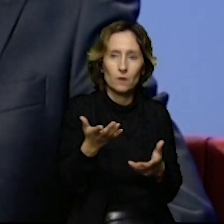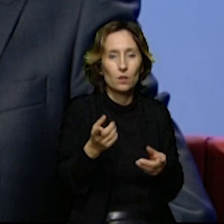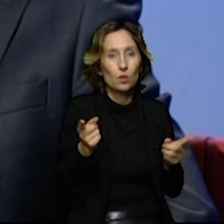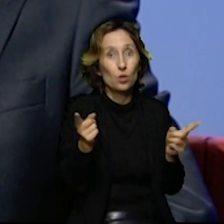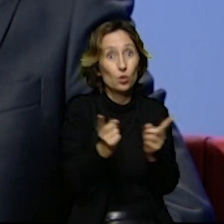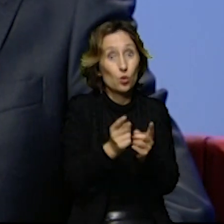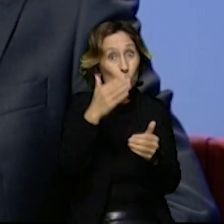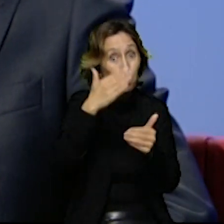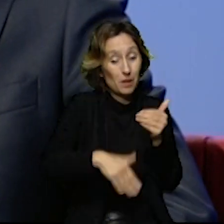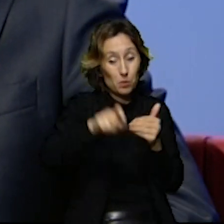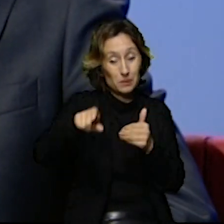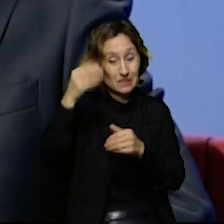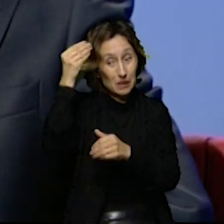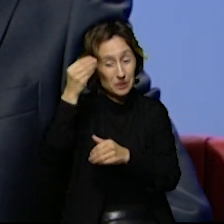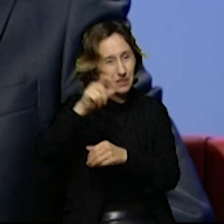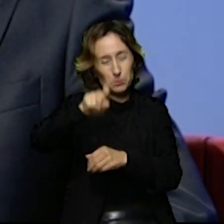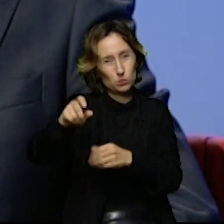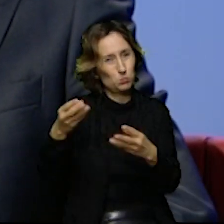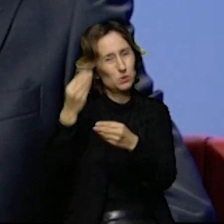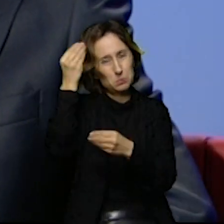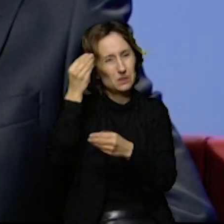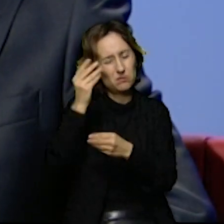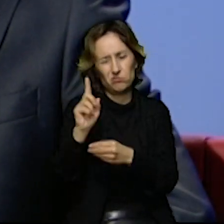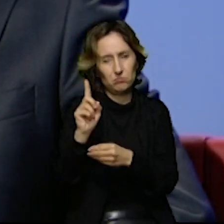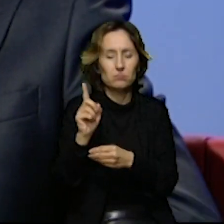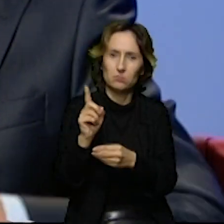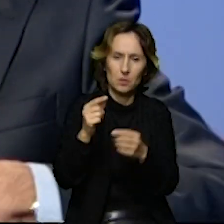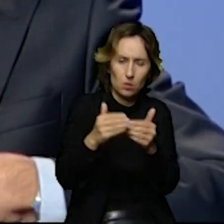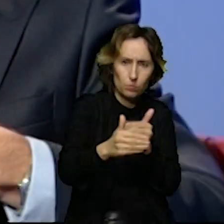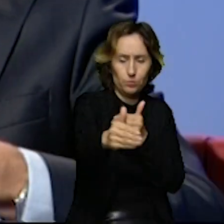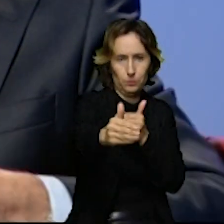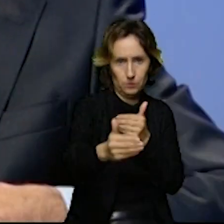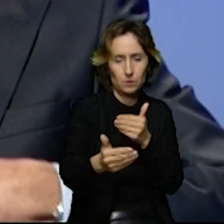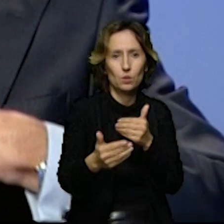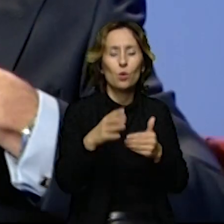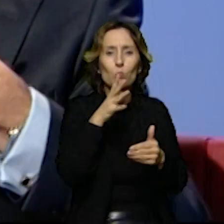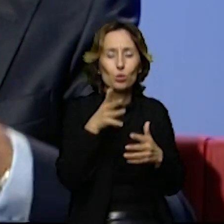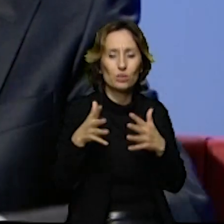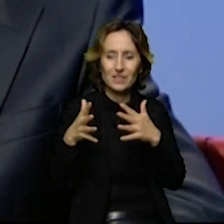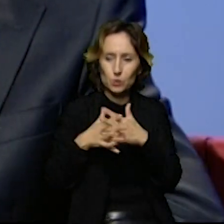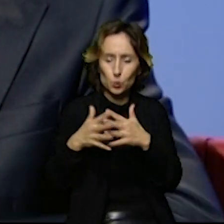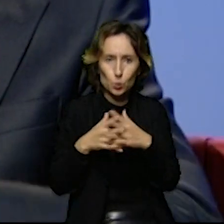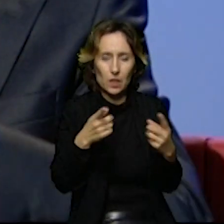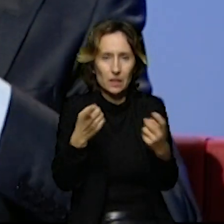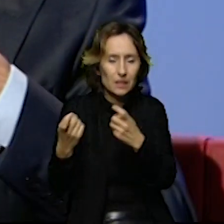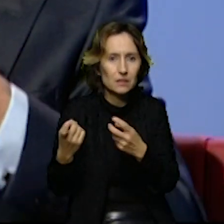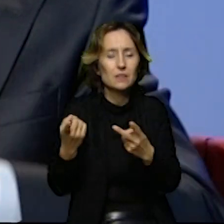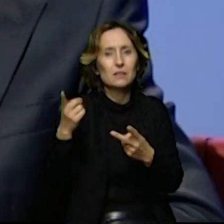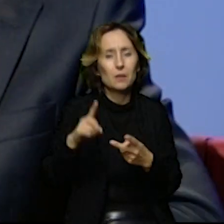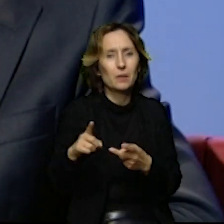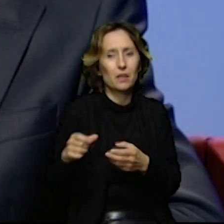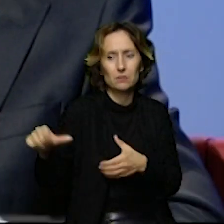plazo que piensa mucha gente, no, va a durar más, porque hace falta una infraestructura, hacen falta